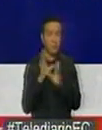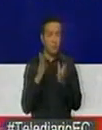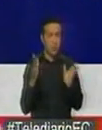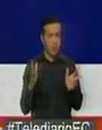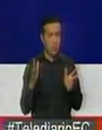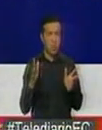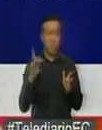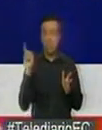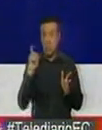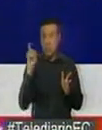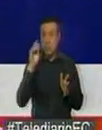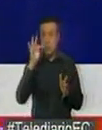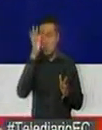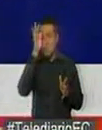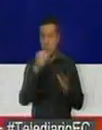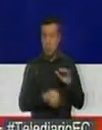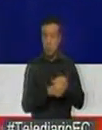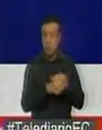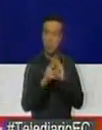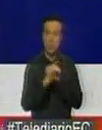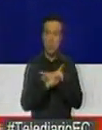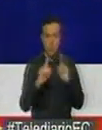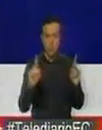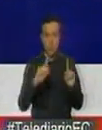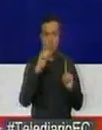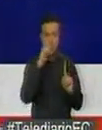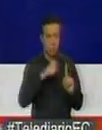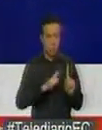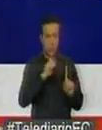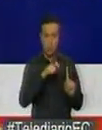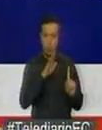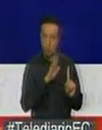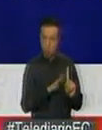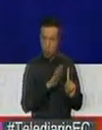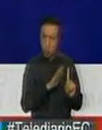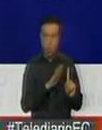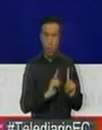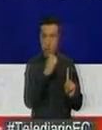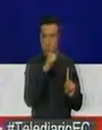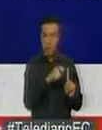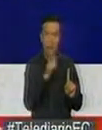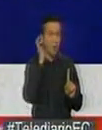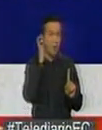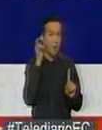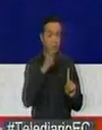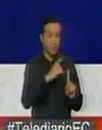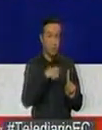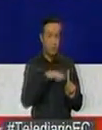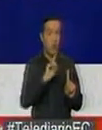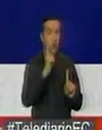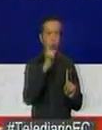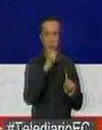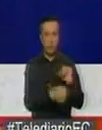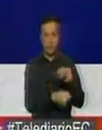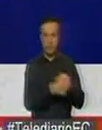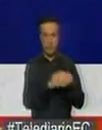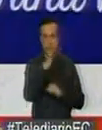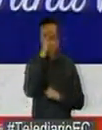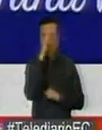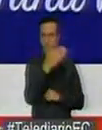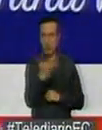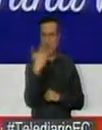necesitan hospitalización. Un solo caso, que va a representar el 10%, ha requerido hospitalización, como es de su